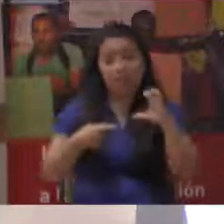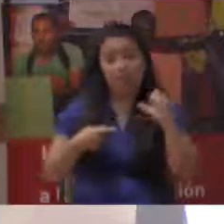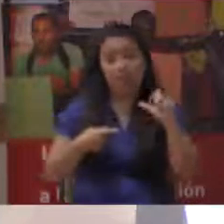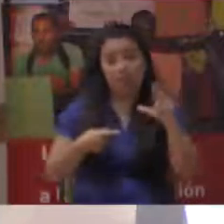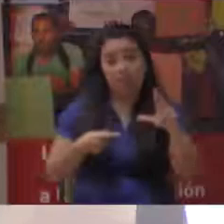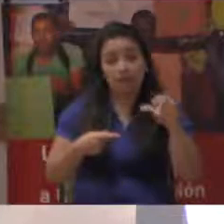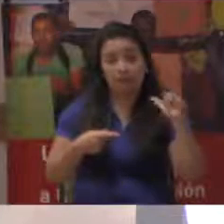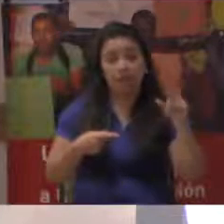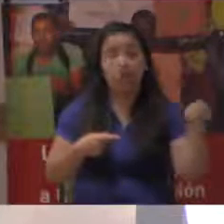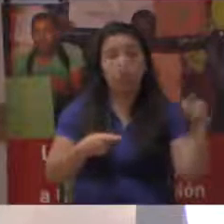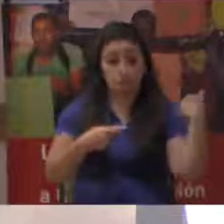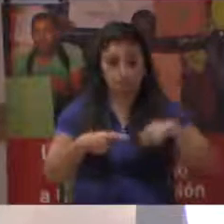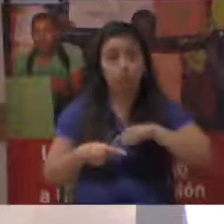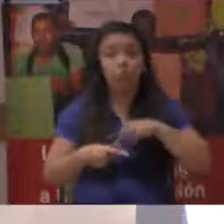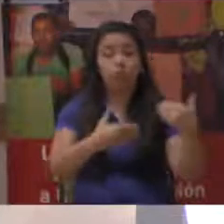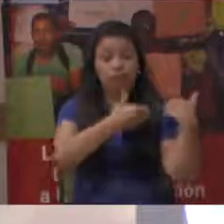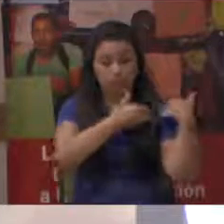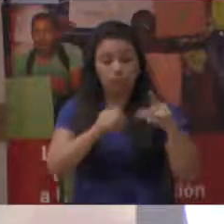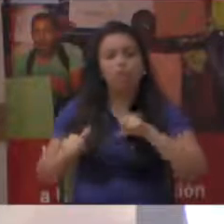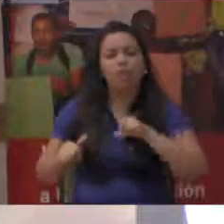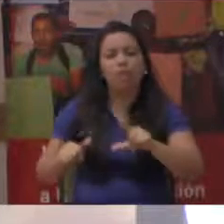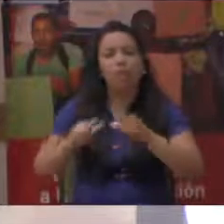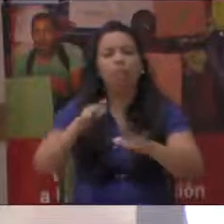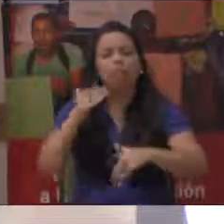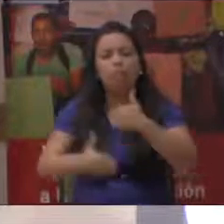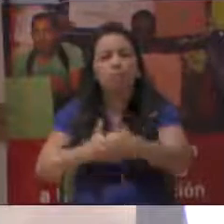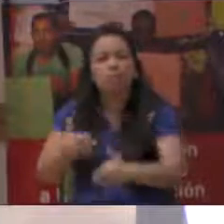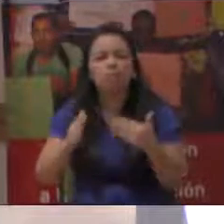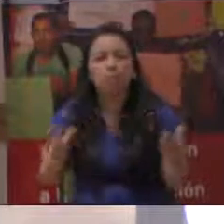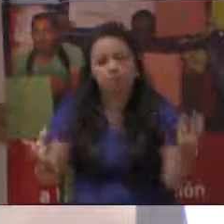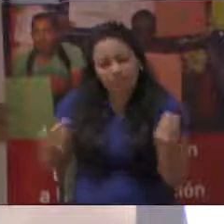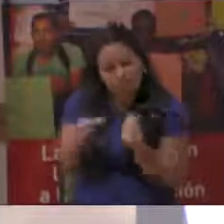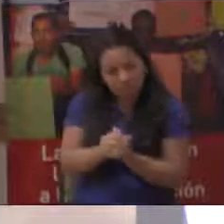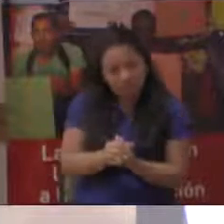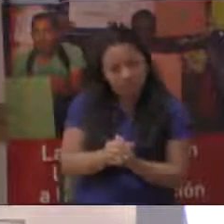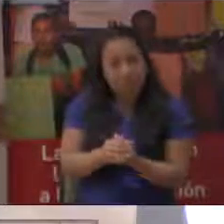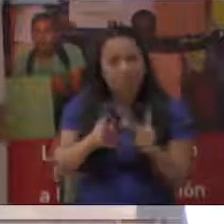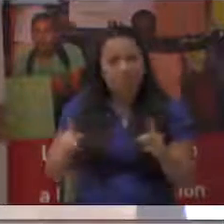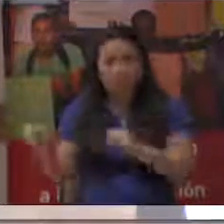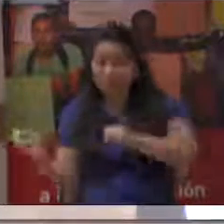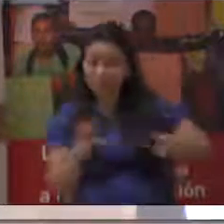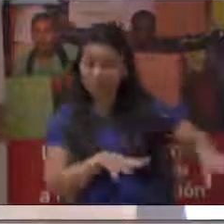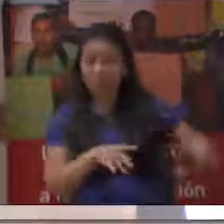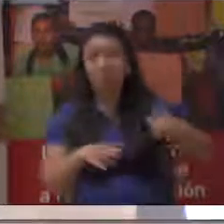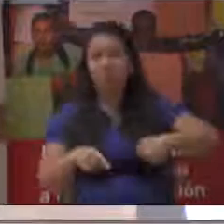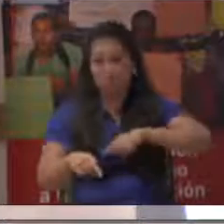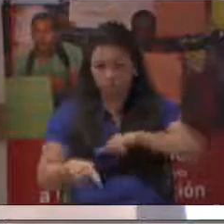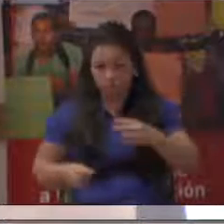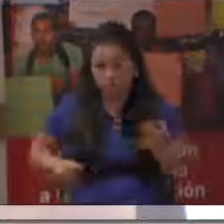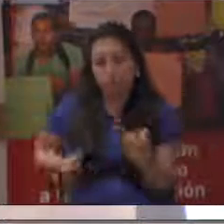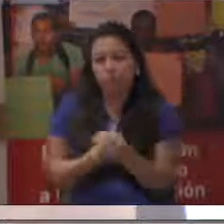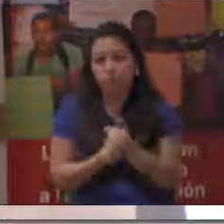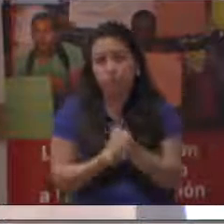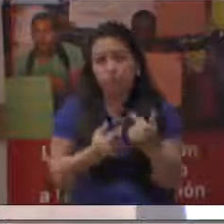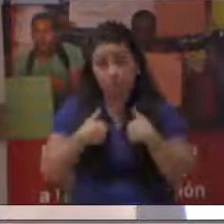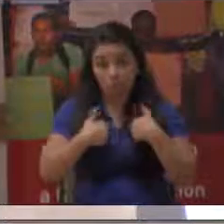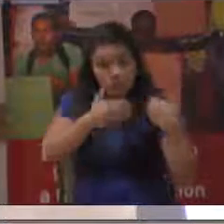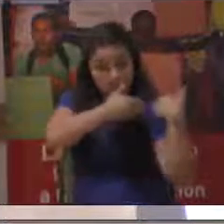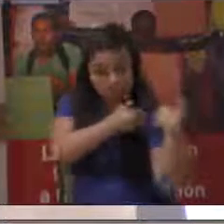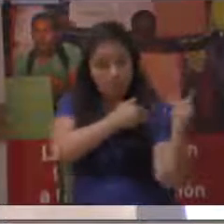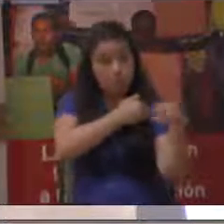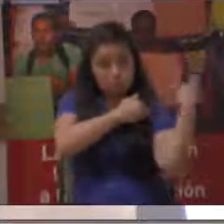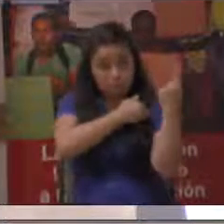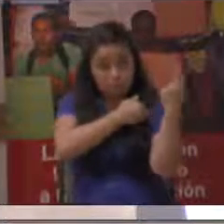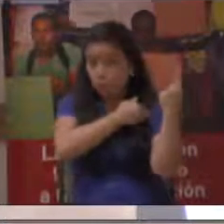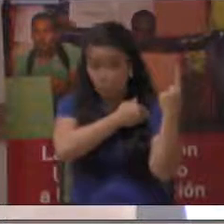lidera el proceso que tiene que ver con la reintegración de los excombatientes, sin embargo, no es la responsable en general, y esto